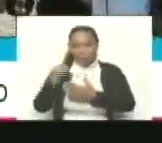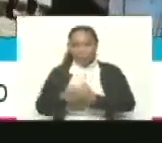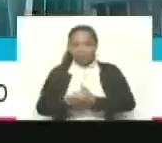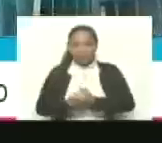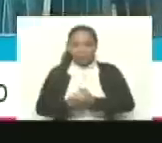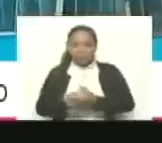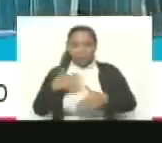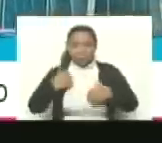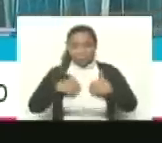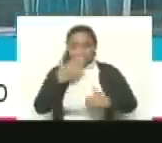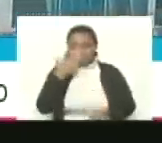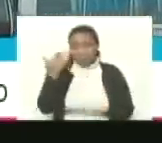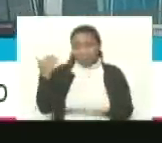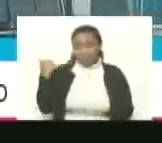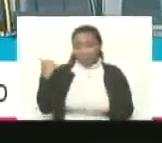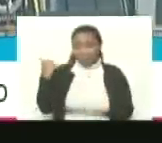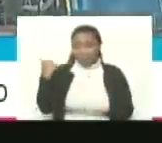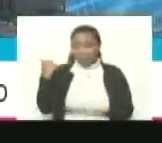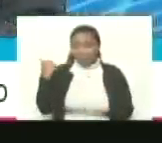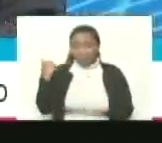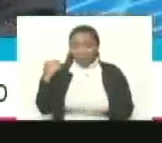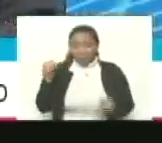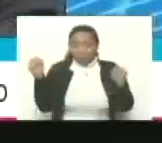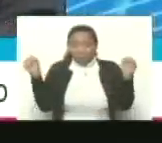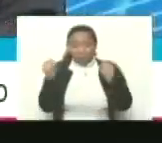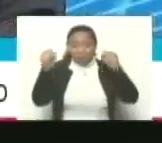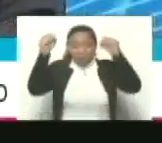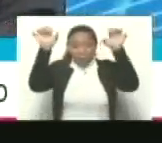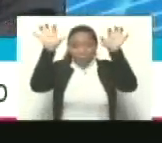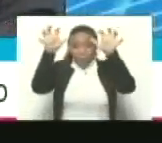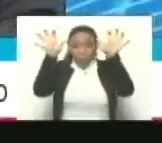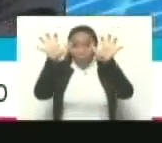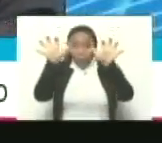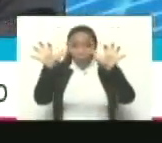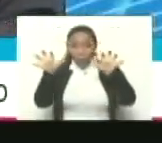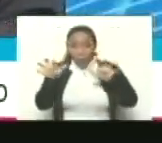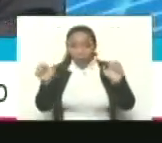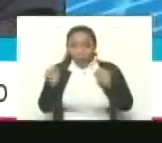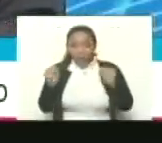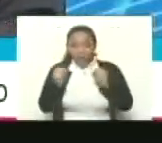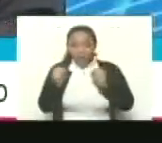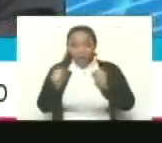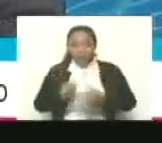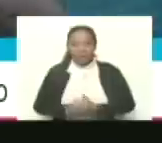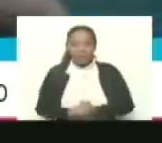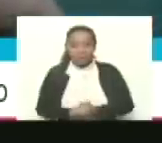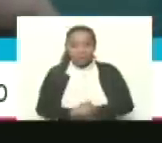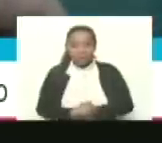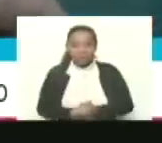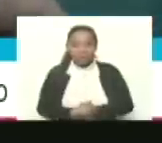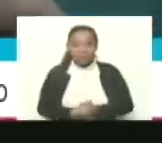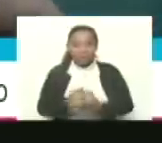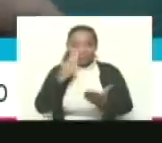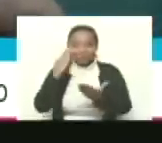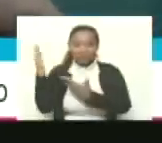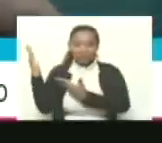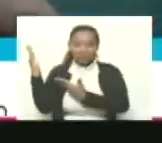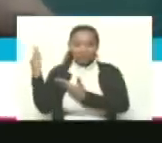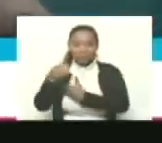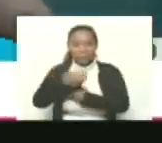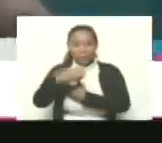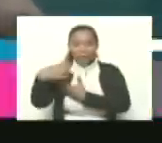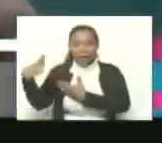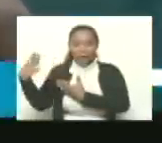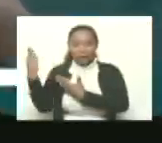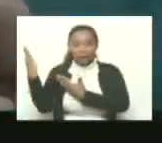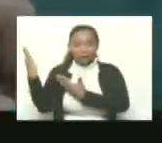pasado, Jason, cayó tremenda nevada, ¿ves? Sí, seguro. Lo tengo aquí en este teléfono. Bellísima. ¿Ah? Estos días son días de